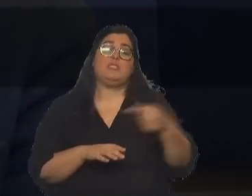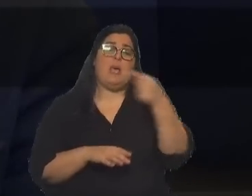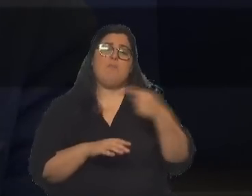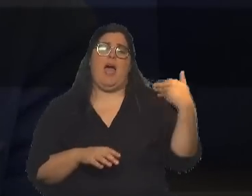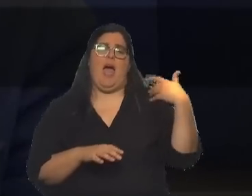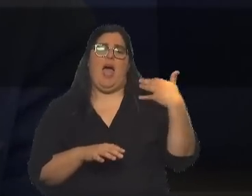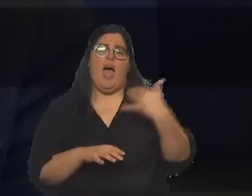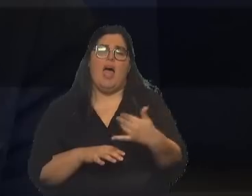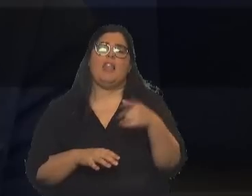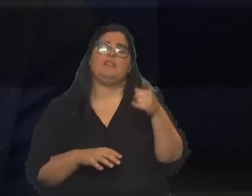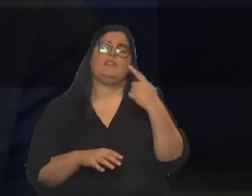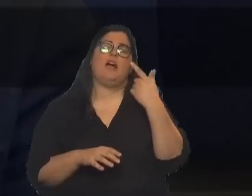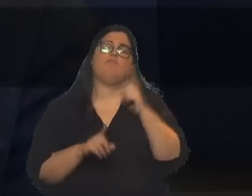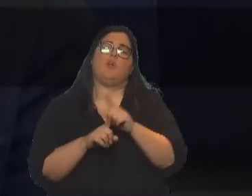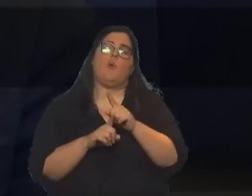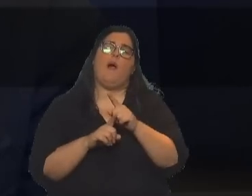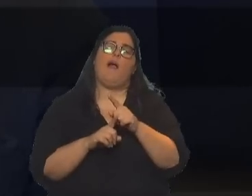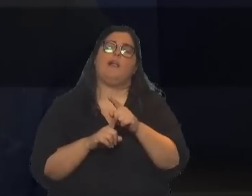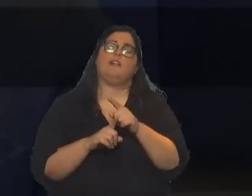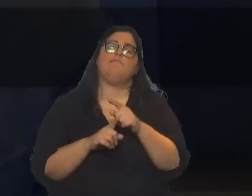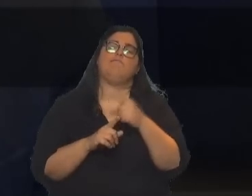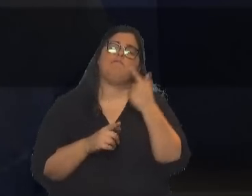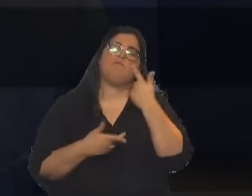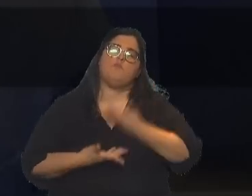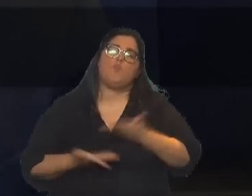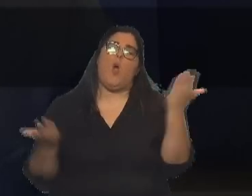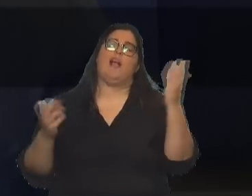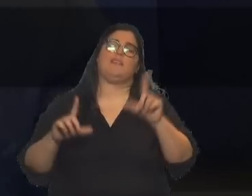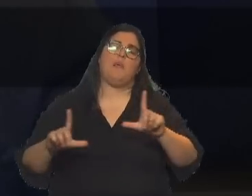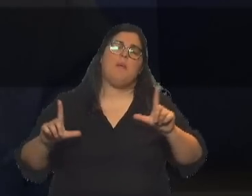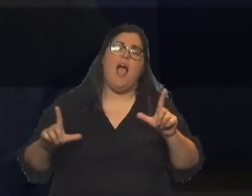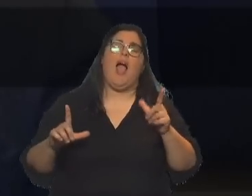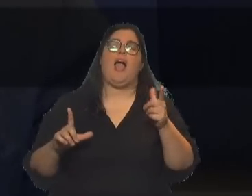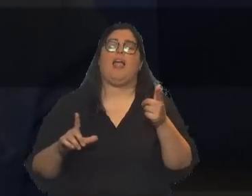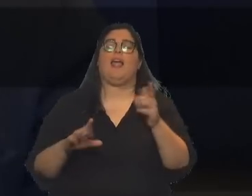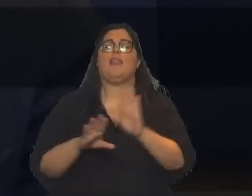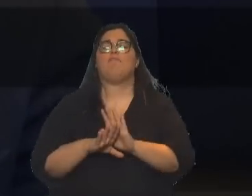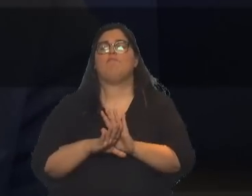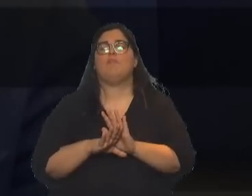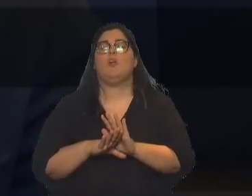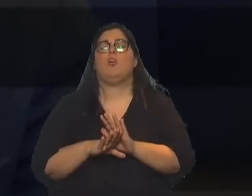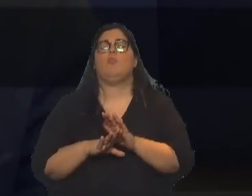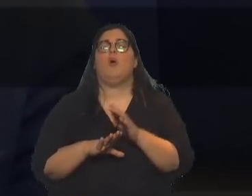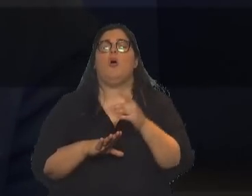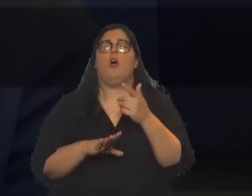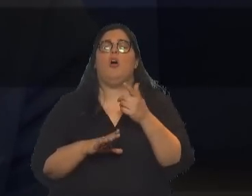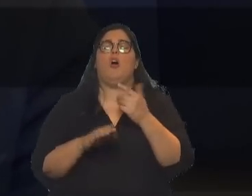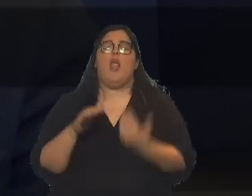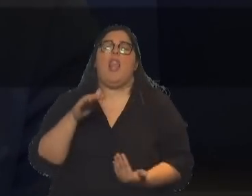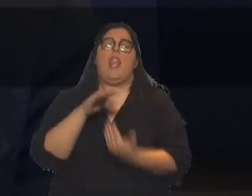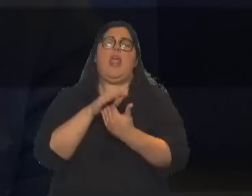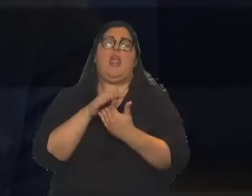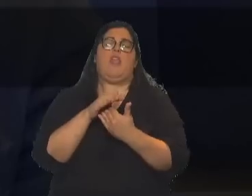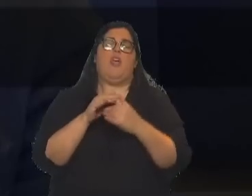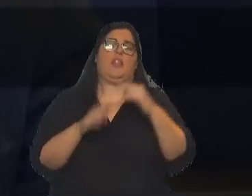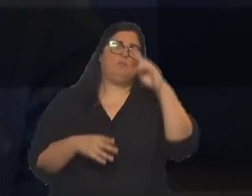settimane tentato in qualche modo di dare di sé la proiezione, l'immagine esterna di una leader